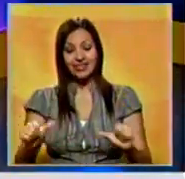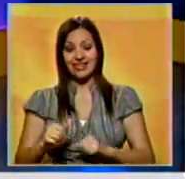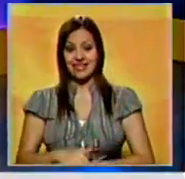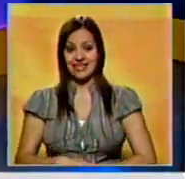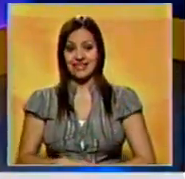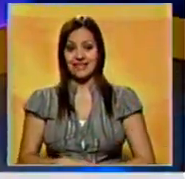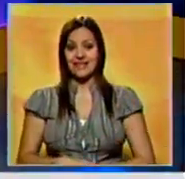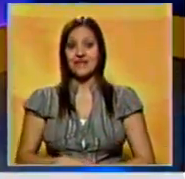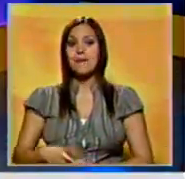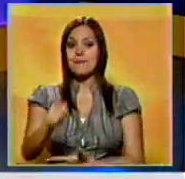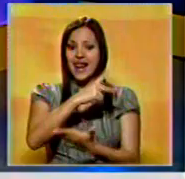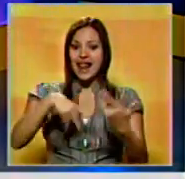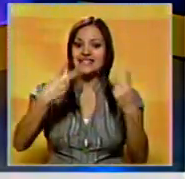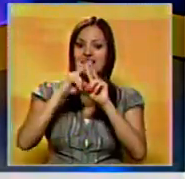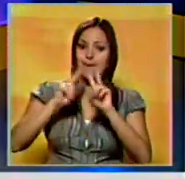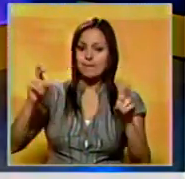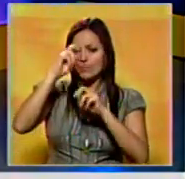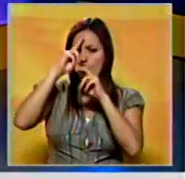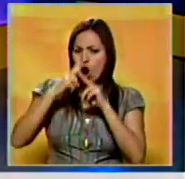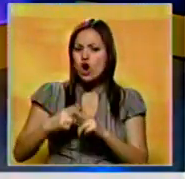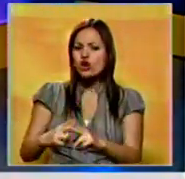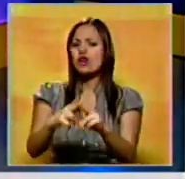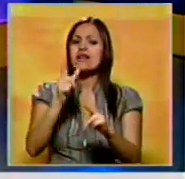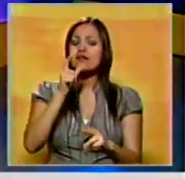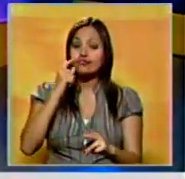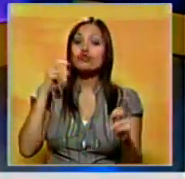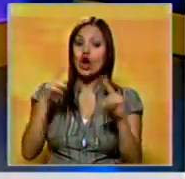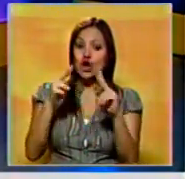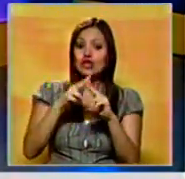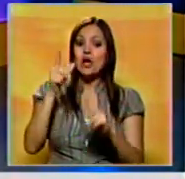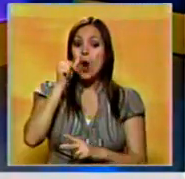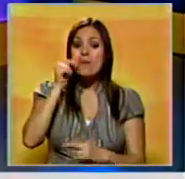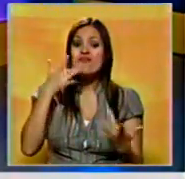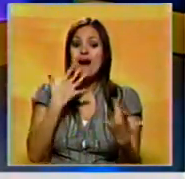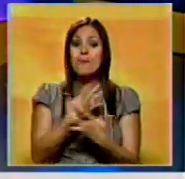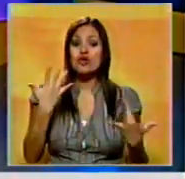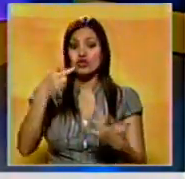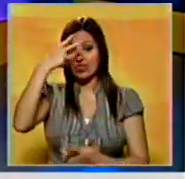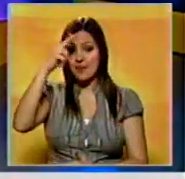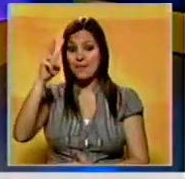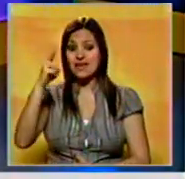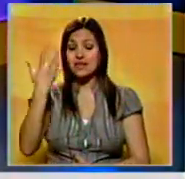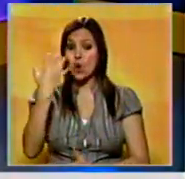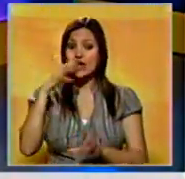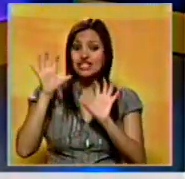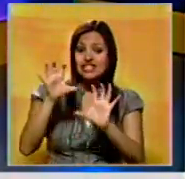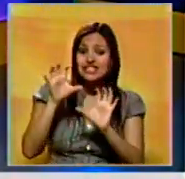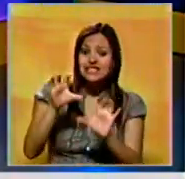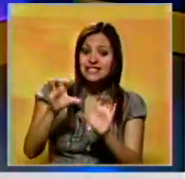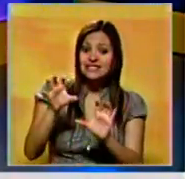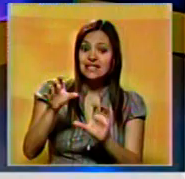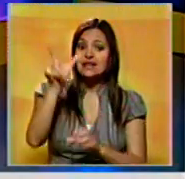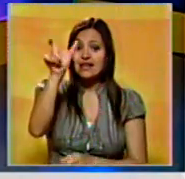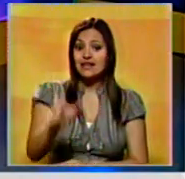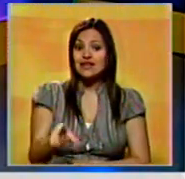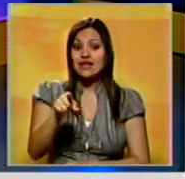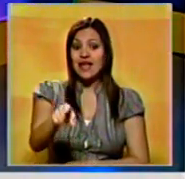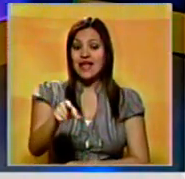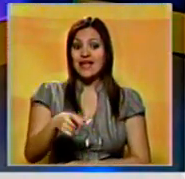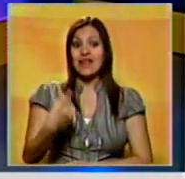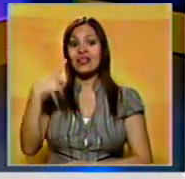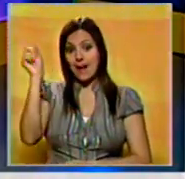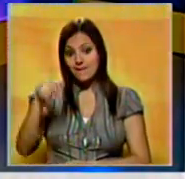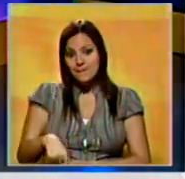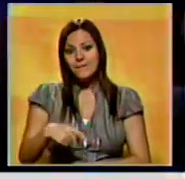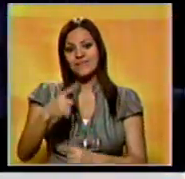la Paz rendirá un merecido homenaje al reconocido comediante mexicano Roberto Gómez Bolaños, mejor conocido como Chespirito y